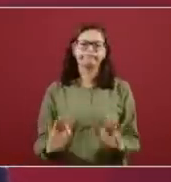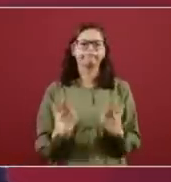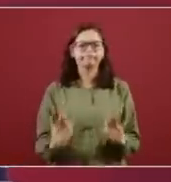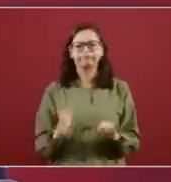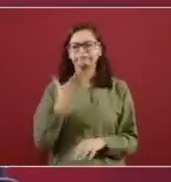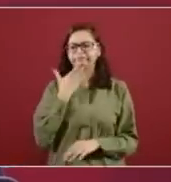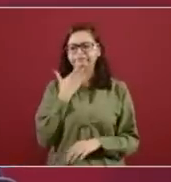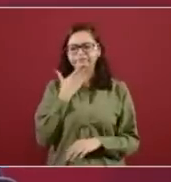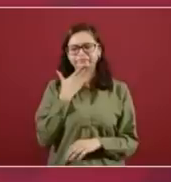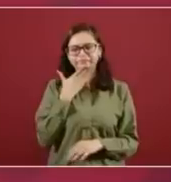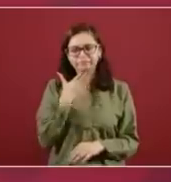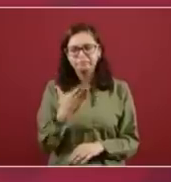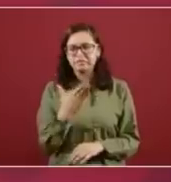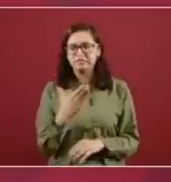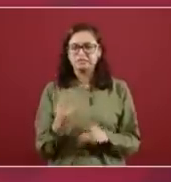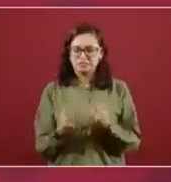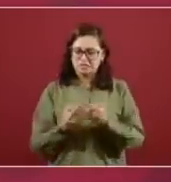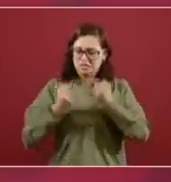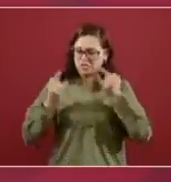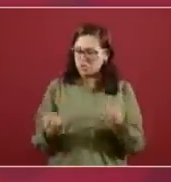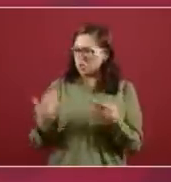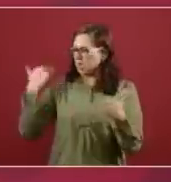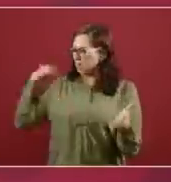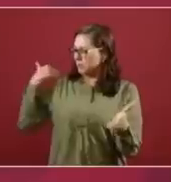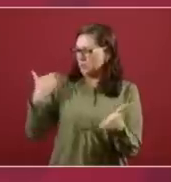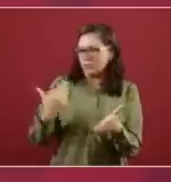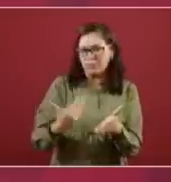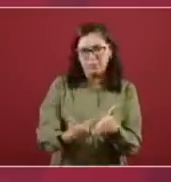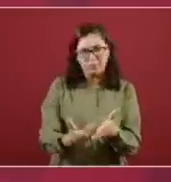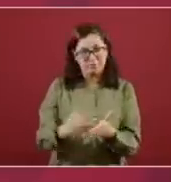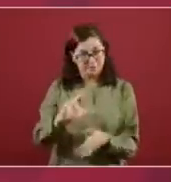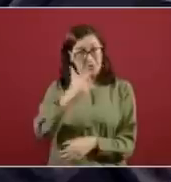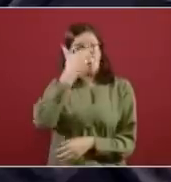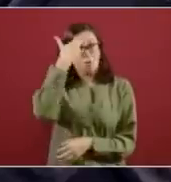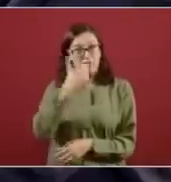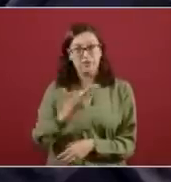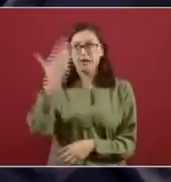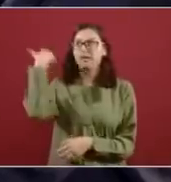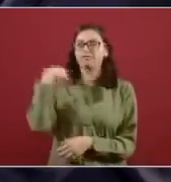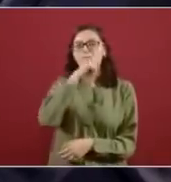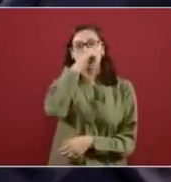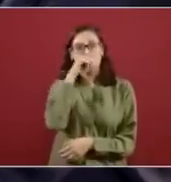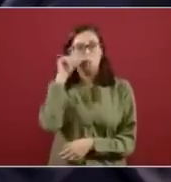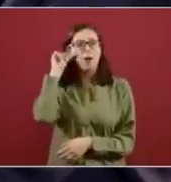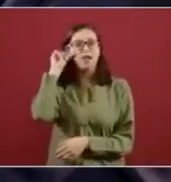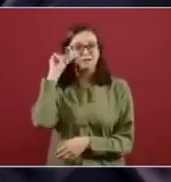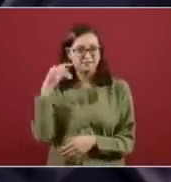definida por su historia de hablábamos de juárez desde entonces